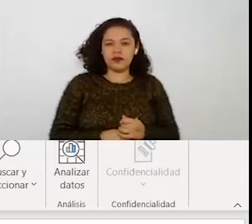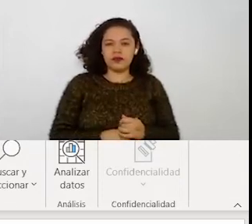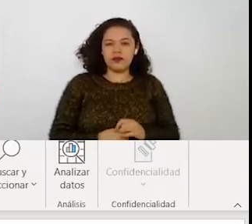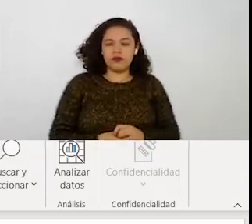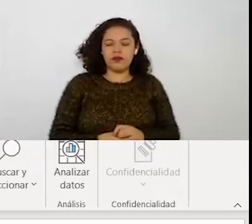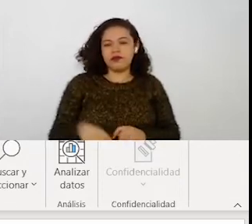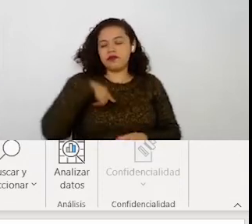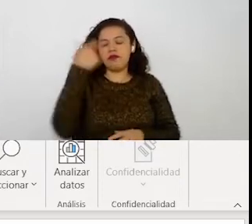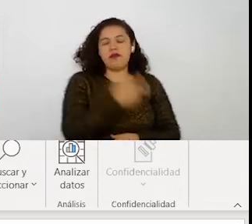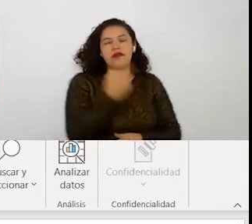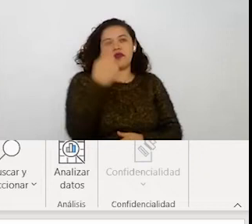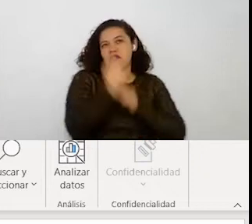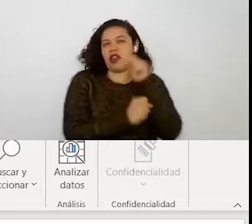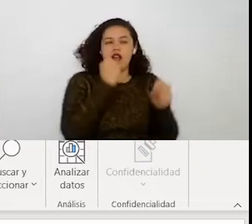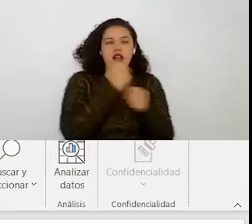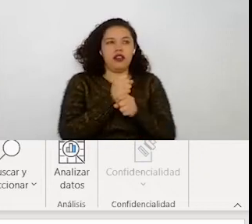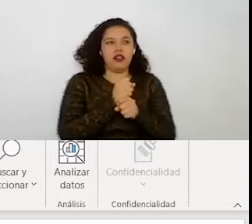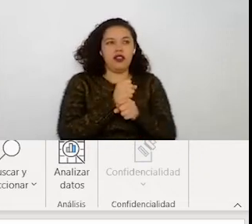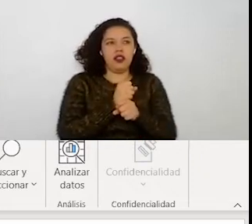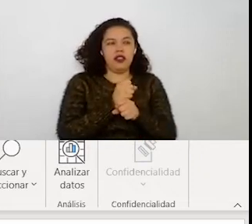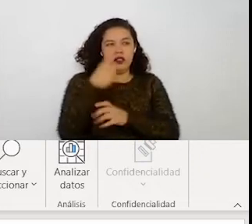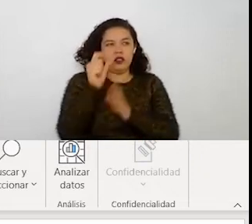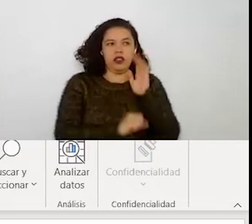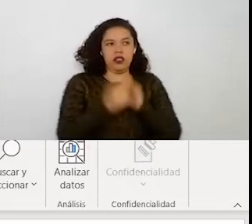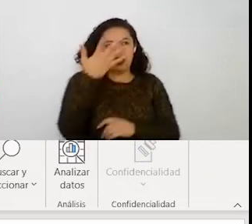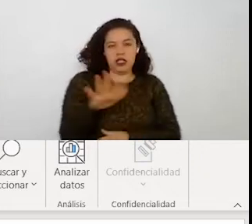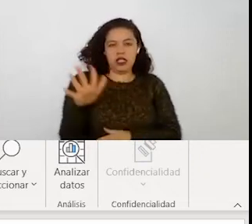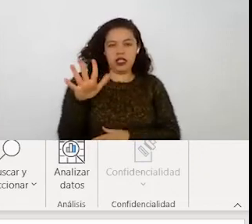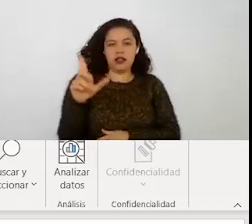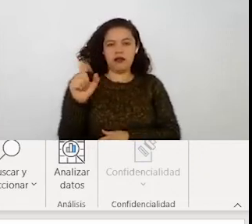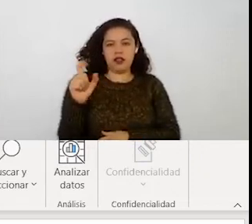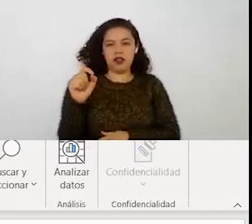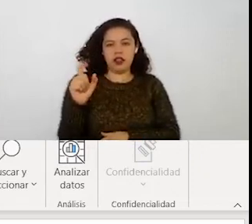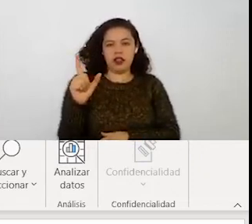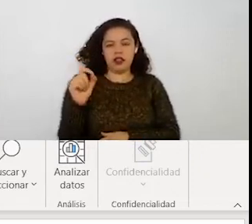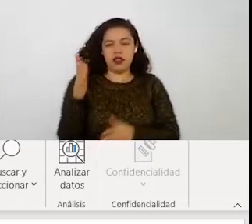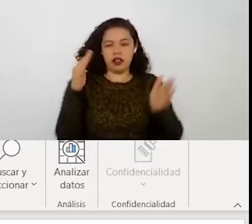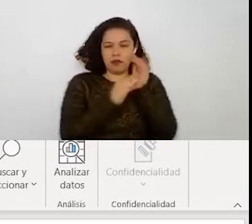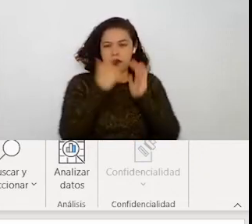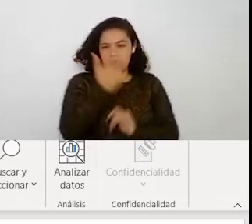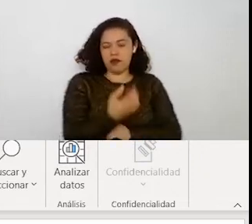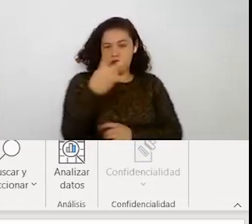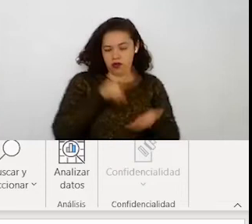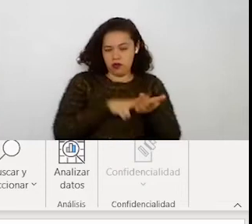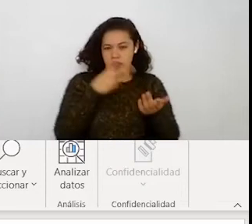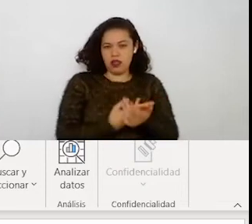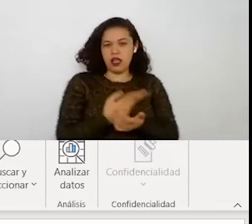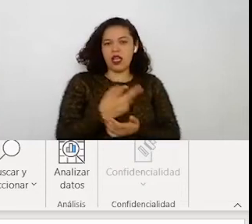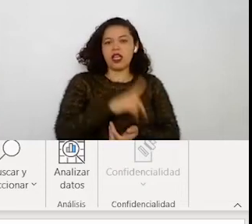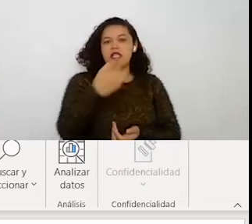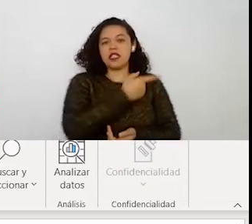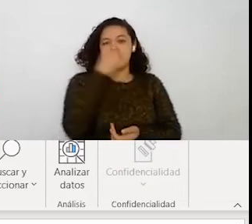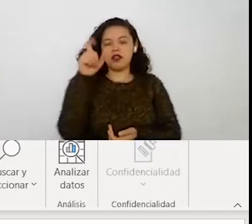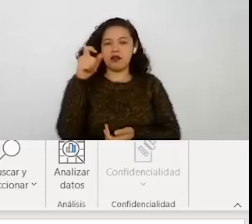que gana anualmente bueno mensualmente 10.000 20.000 pesos que son dos y 120 mil pesos